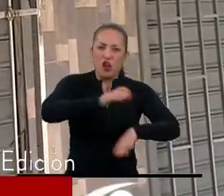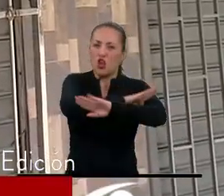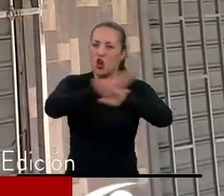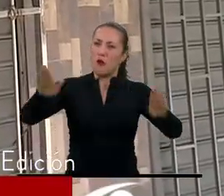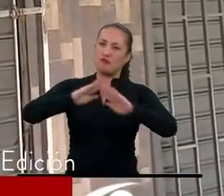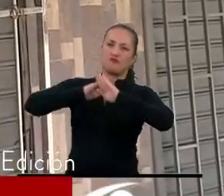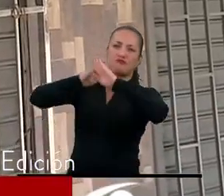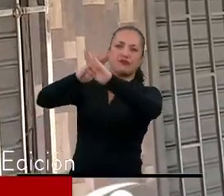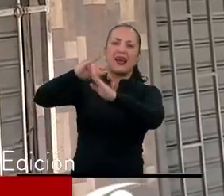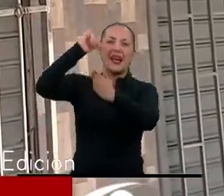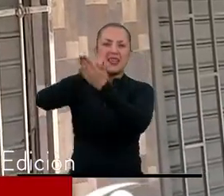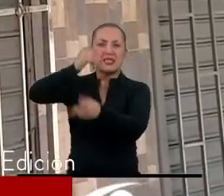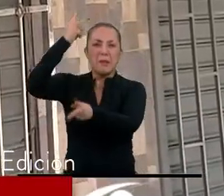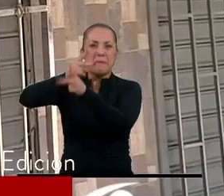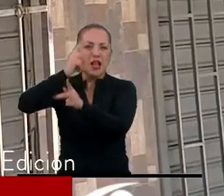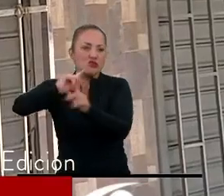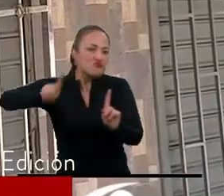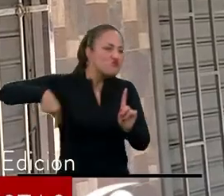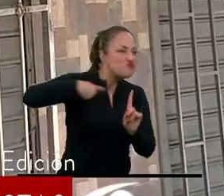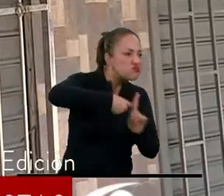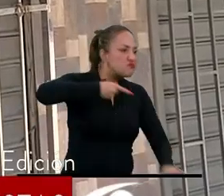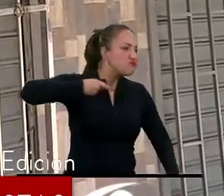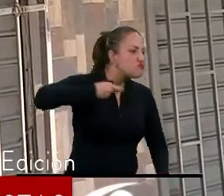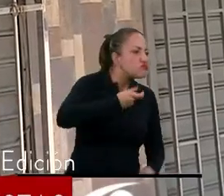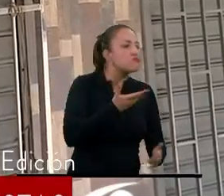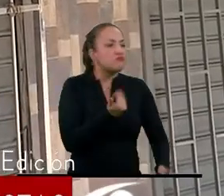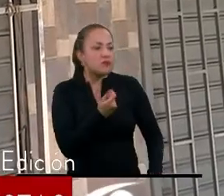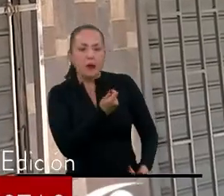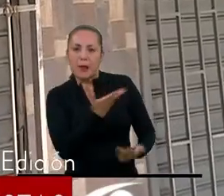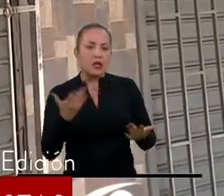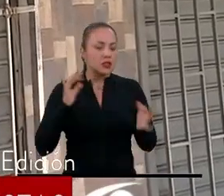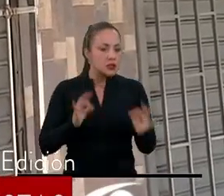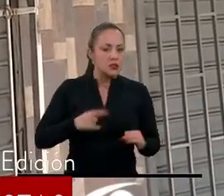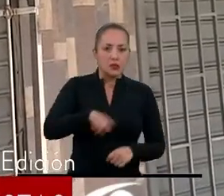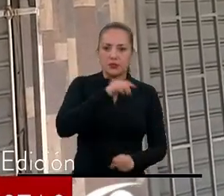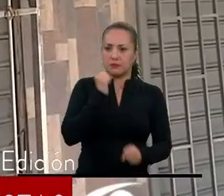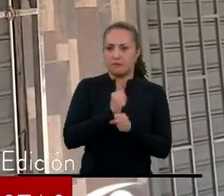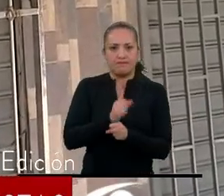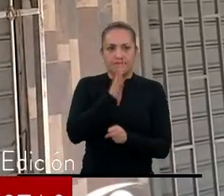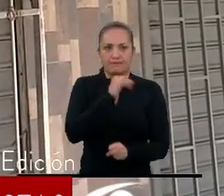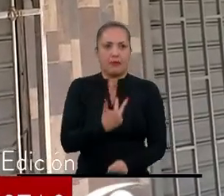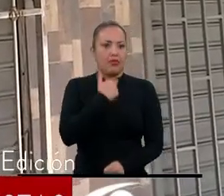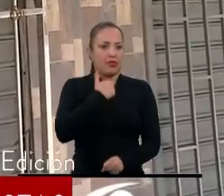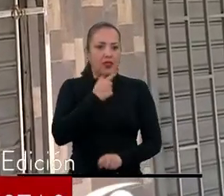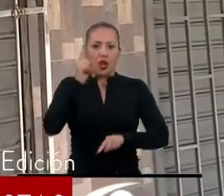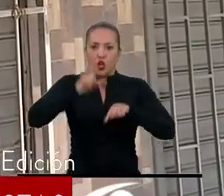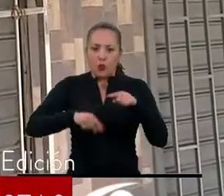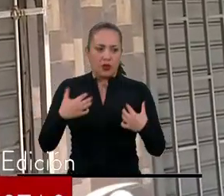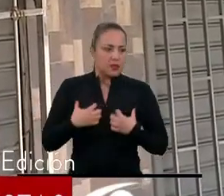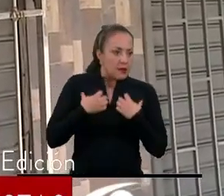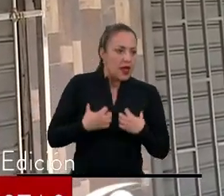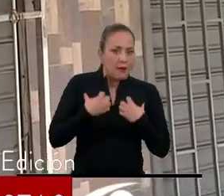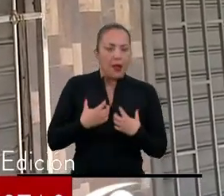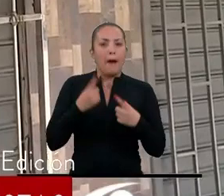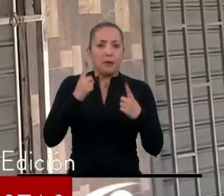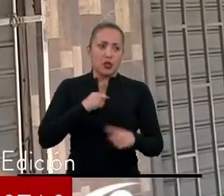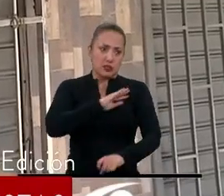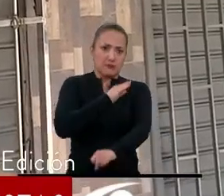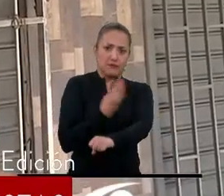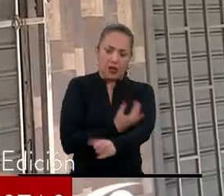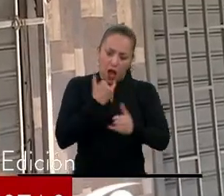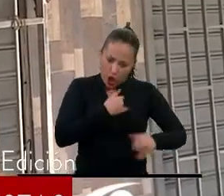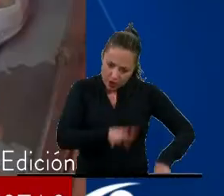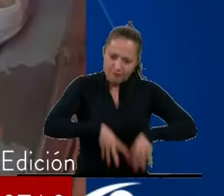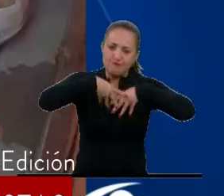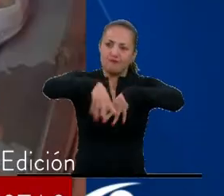extorsión. Verdaderamente no se está pudiendo trabajar, sentimos miedo, pero sacamos valentía para decirle no a